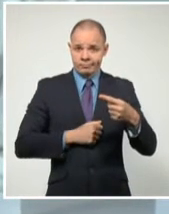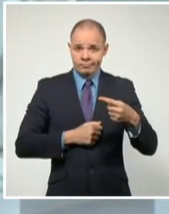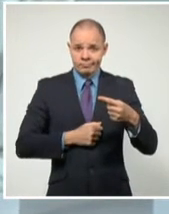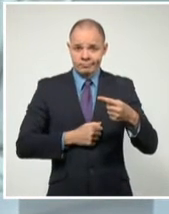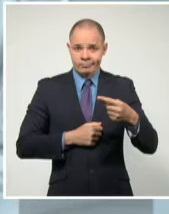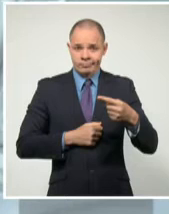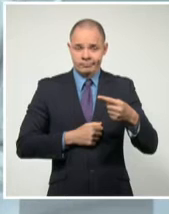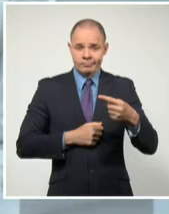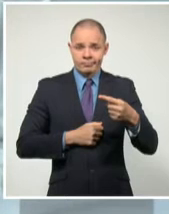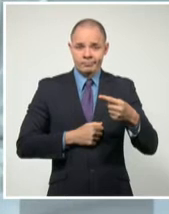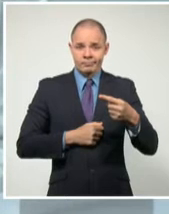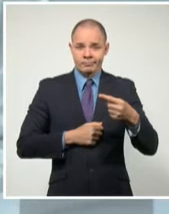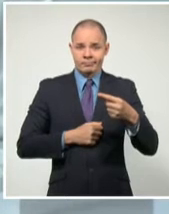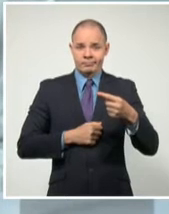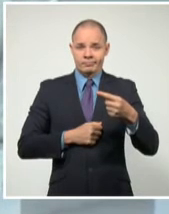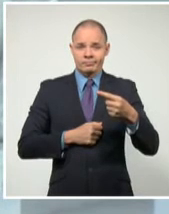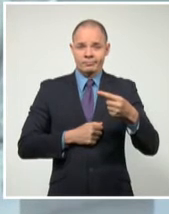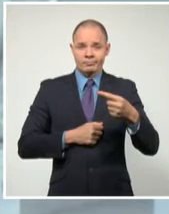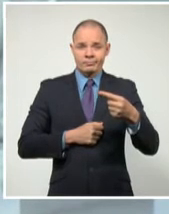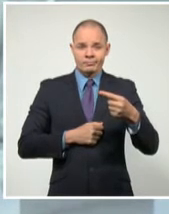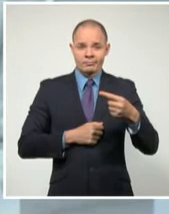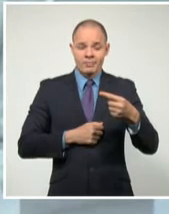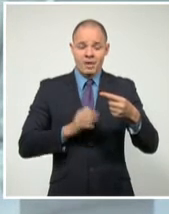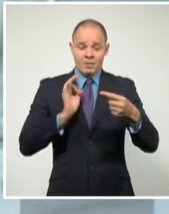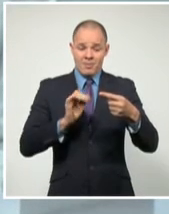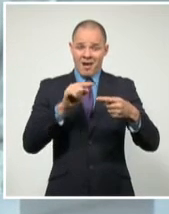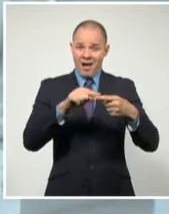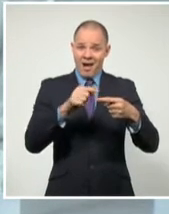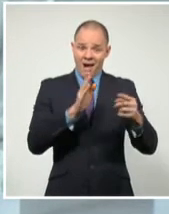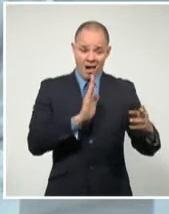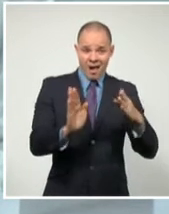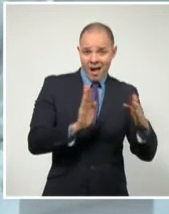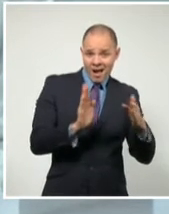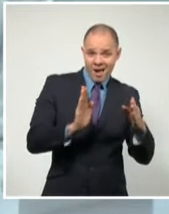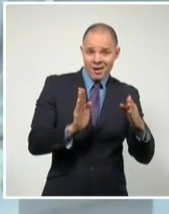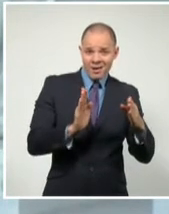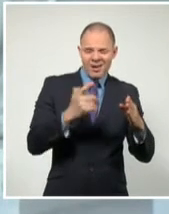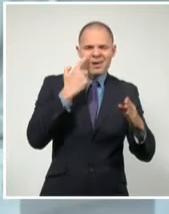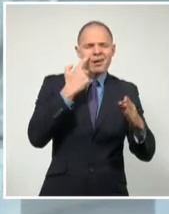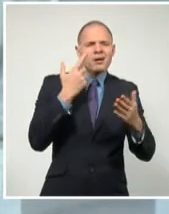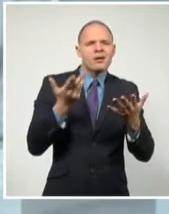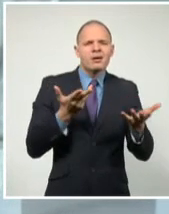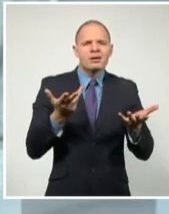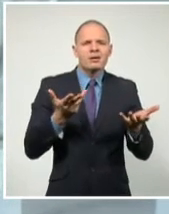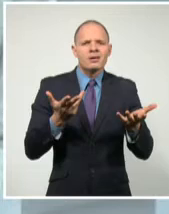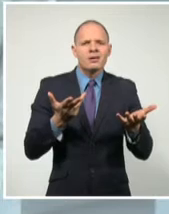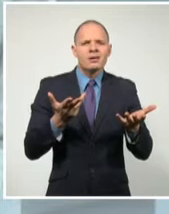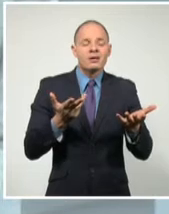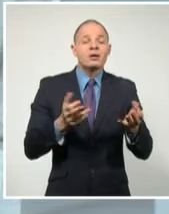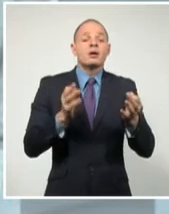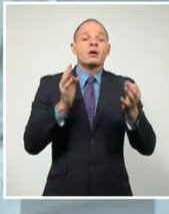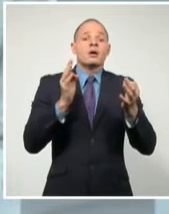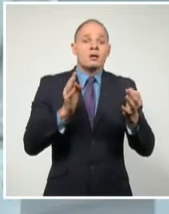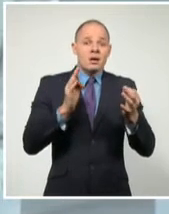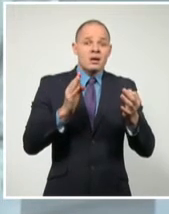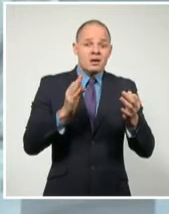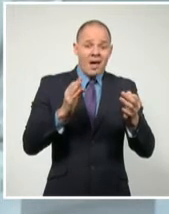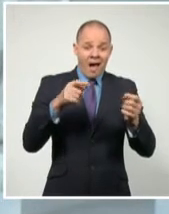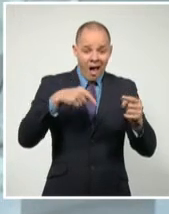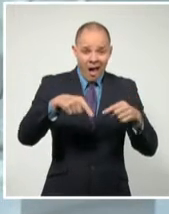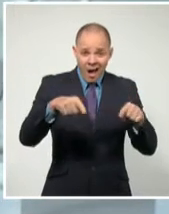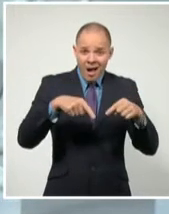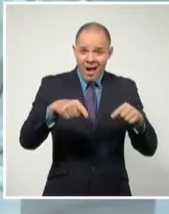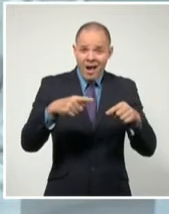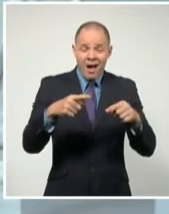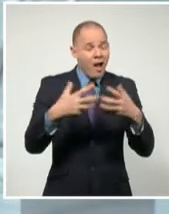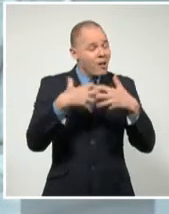Es la producción de alimentos. Y en medio de esta crisis nos está diciendo que para enfrentar la crisis tenemos que potenciar la